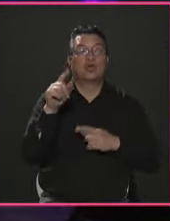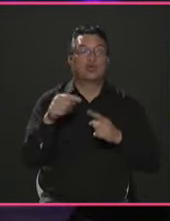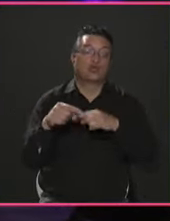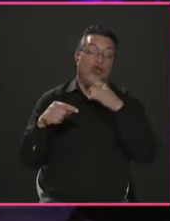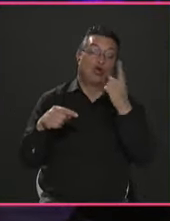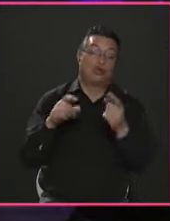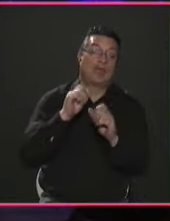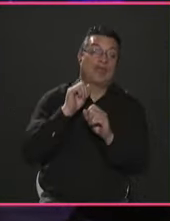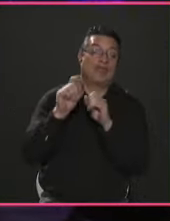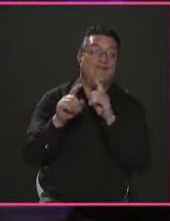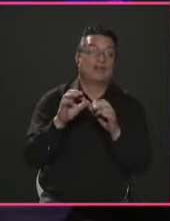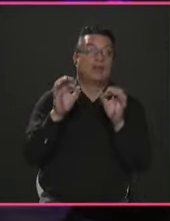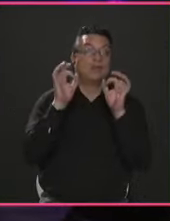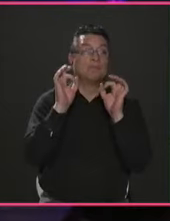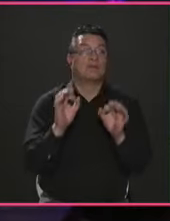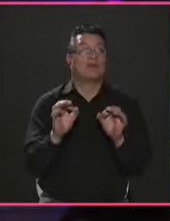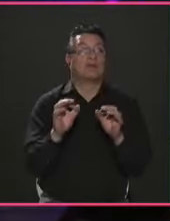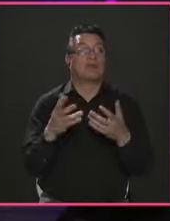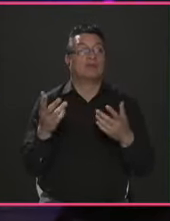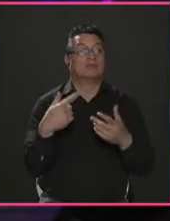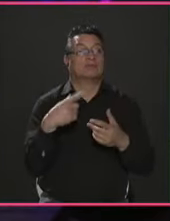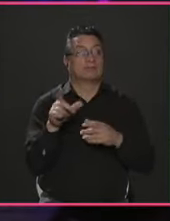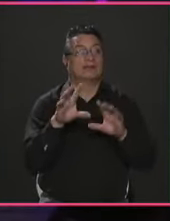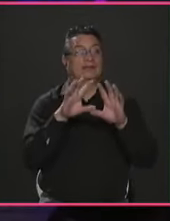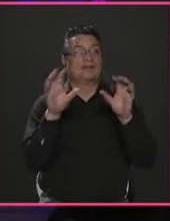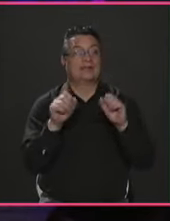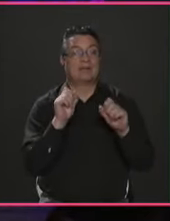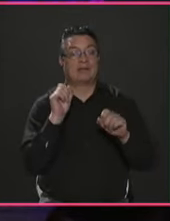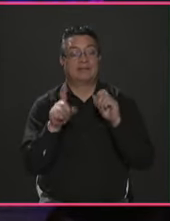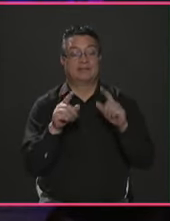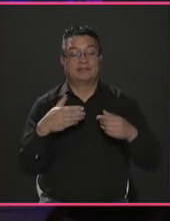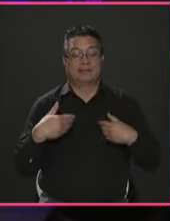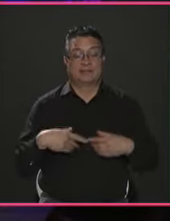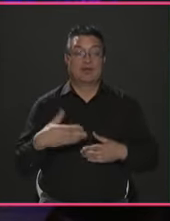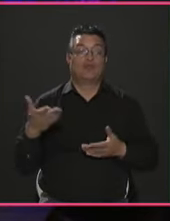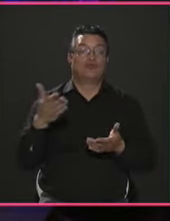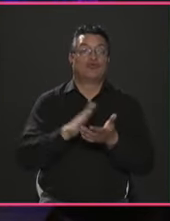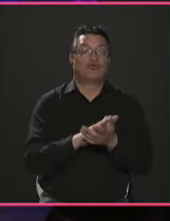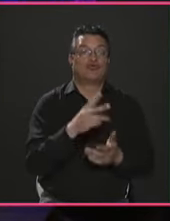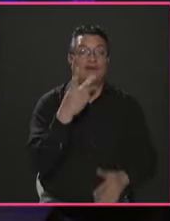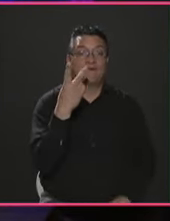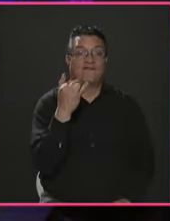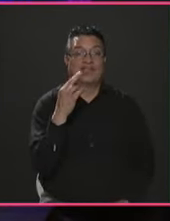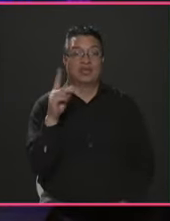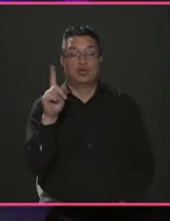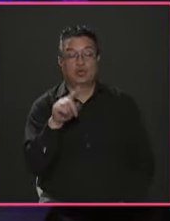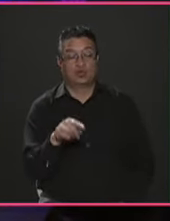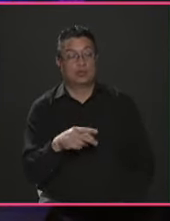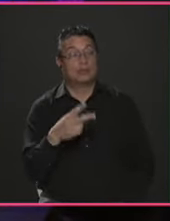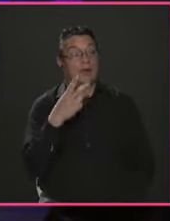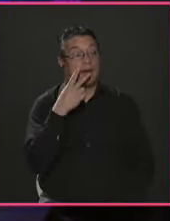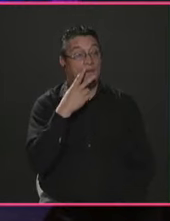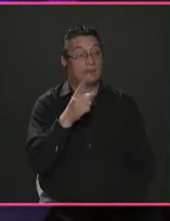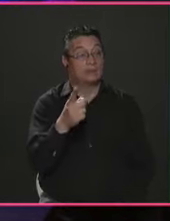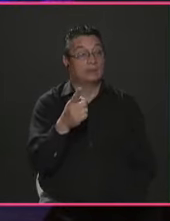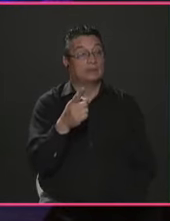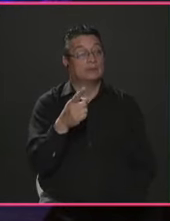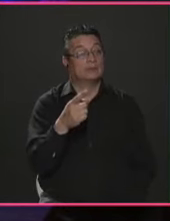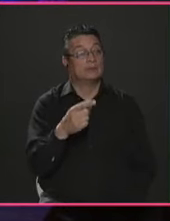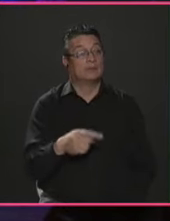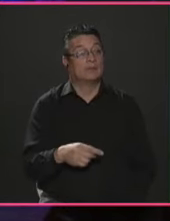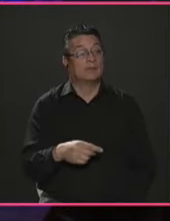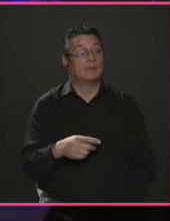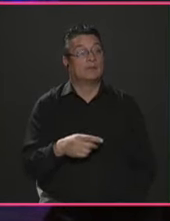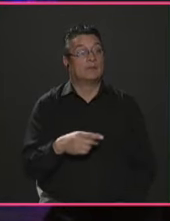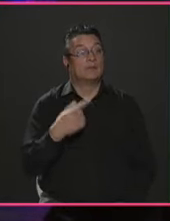medida defensiva perfecta diseñada por su propio sistema inmune para poder matar el virus entonces podemos ver aquí rápidamente